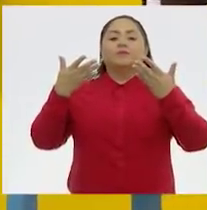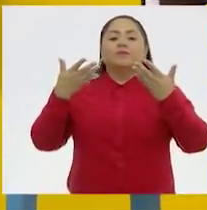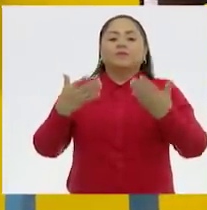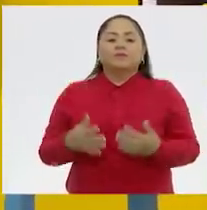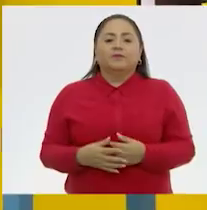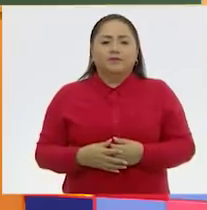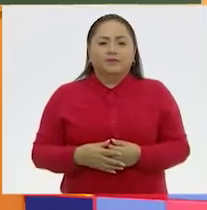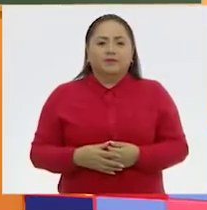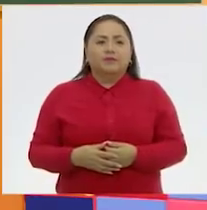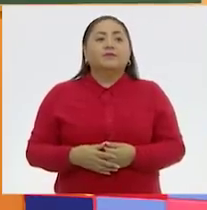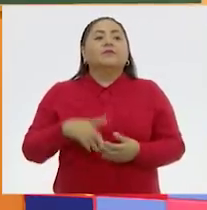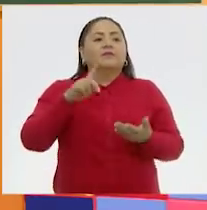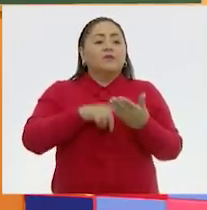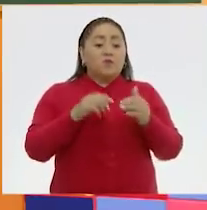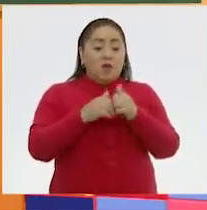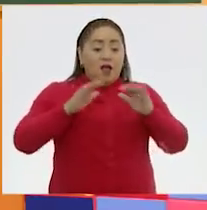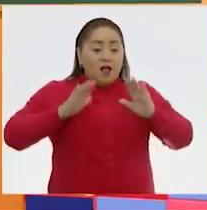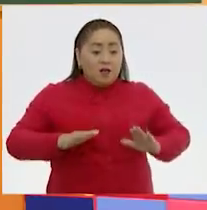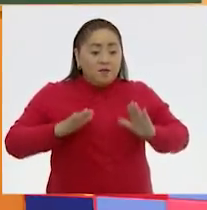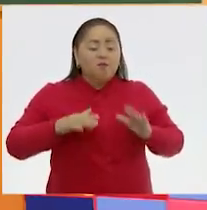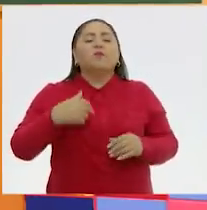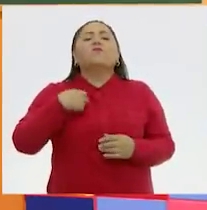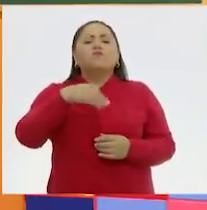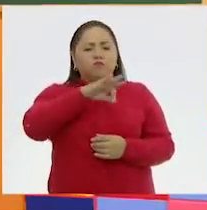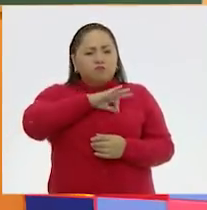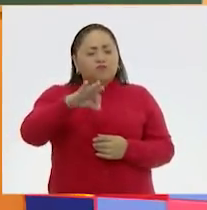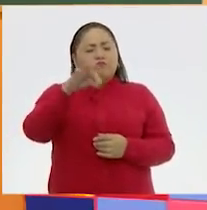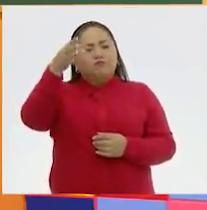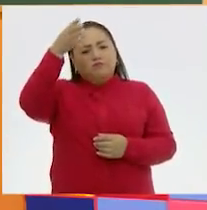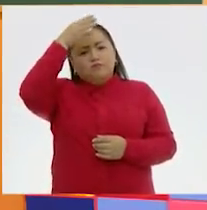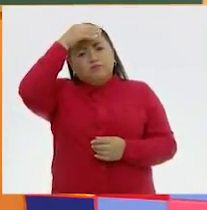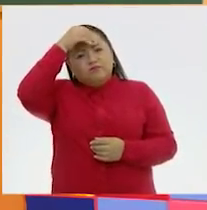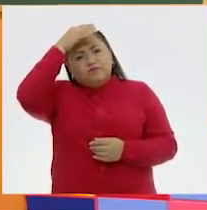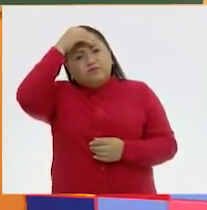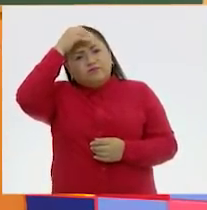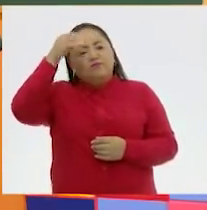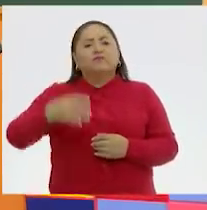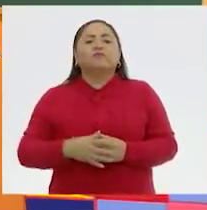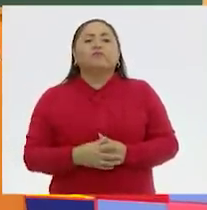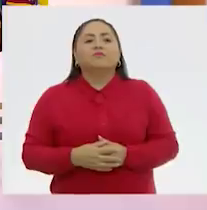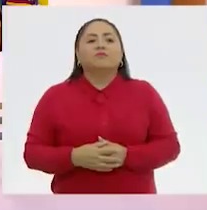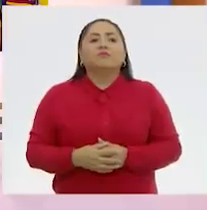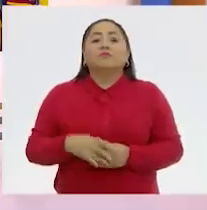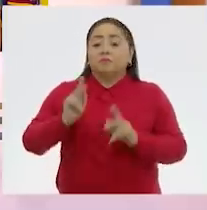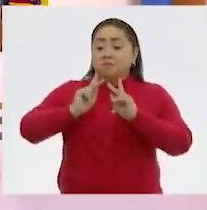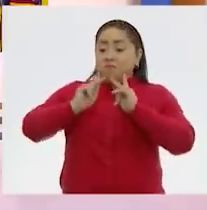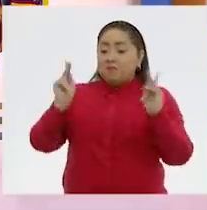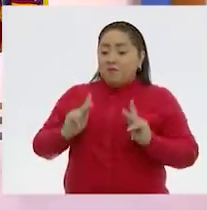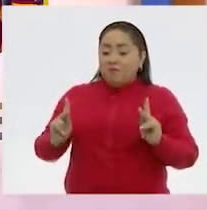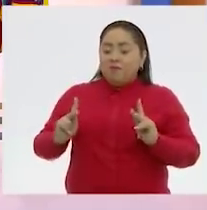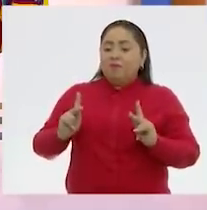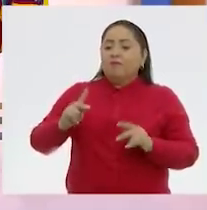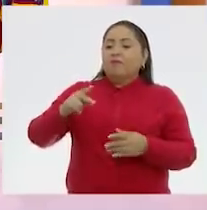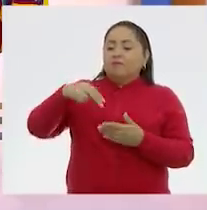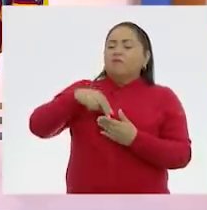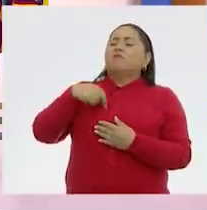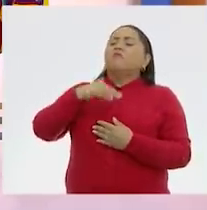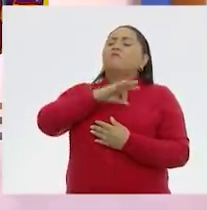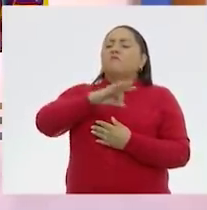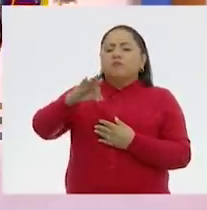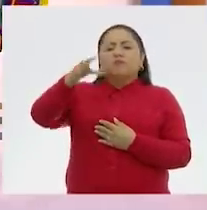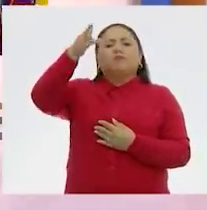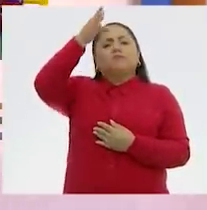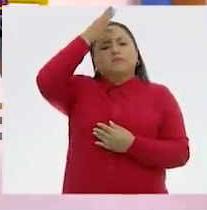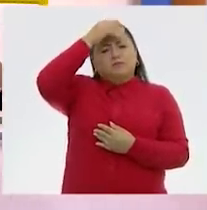respiramos. En paz y en calma yo puedo aprender. En paz y en calma yo puedo